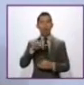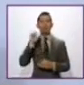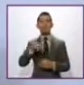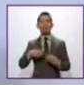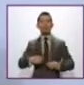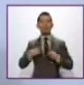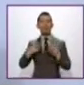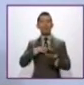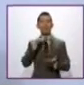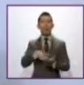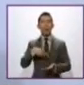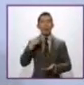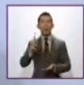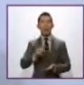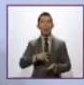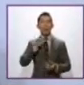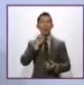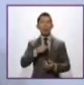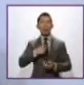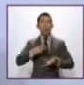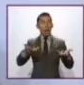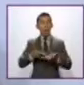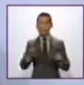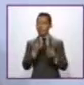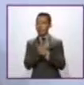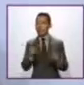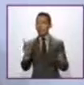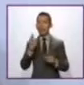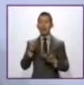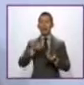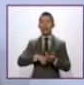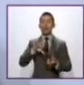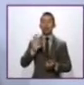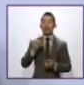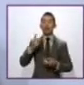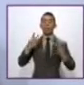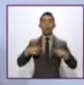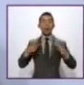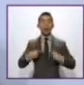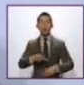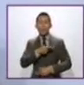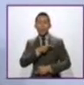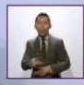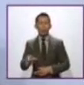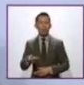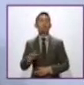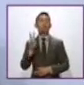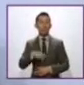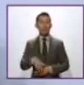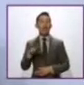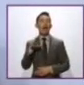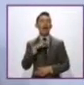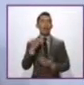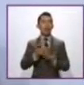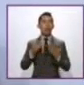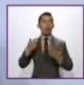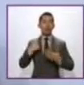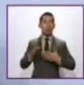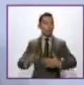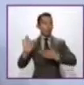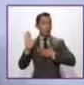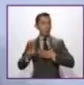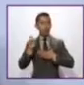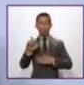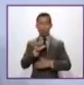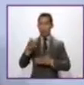no todos tenemos el mismo horizonte. En nuestro estado hay 41 mil personas en pobreza extrema. Mi compromiso es, estando